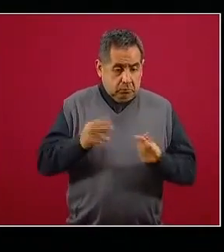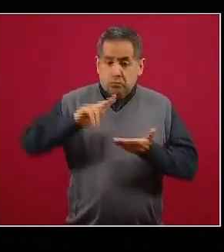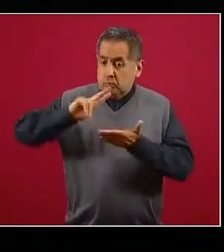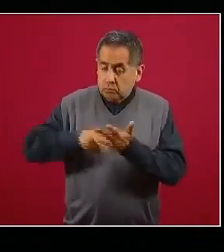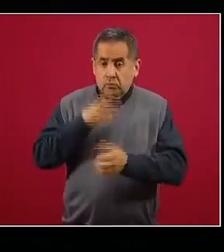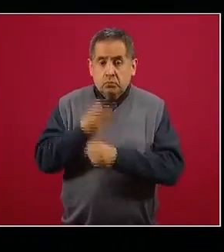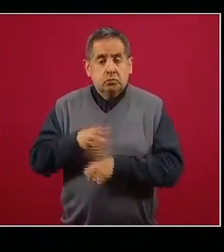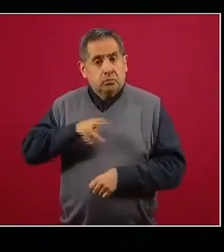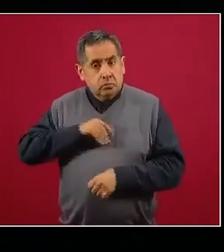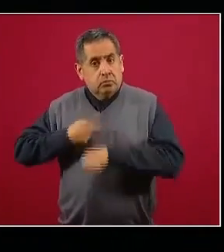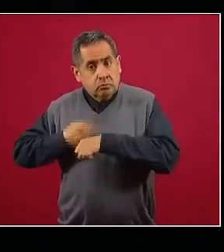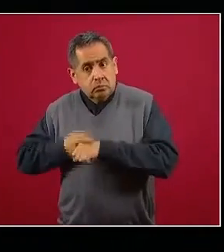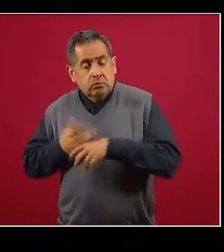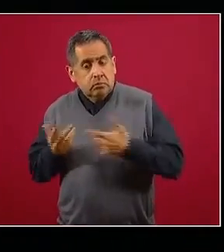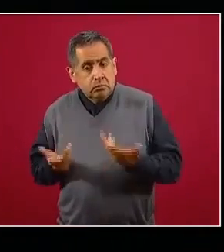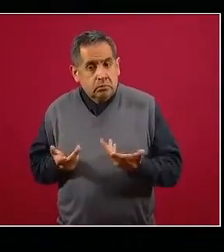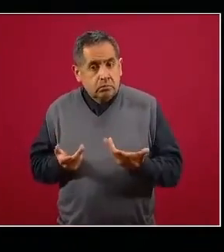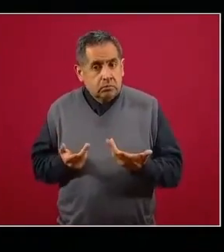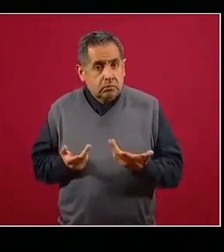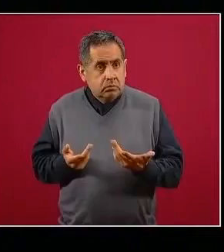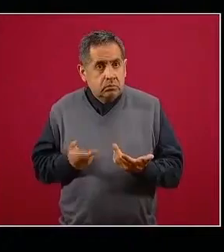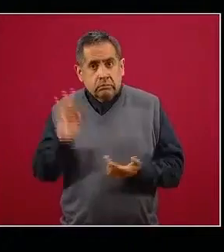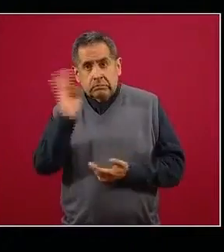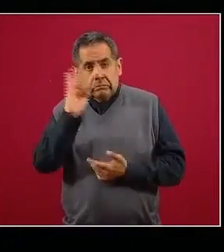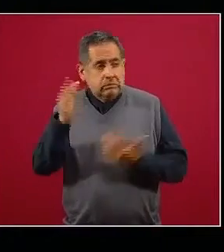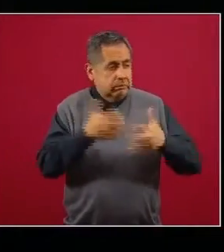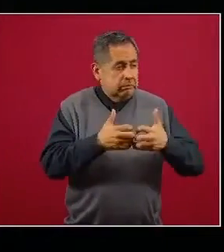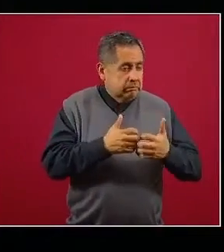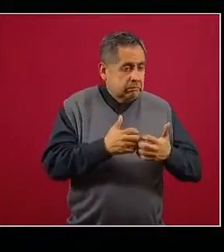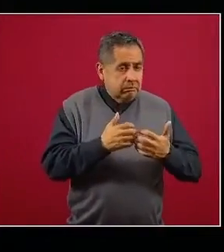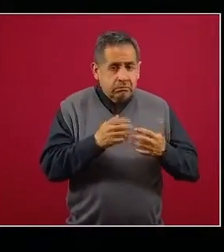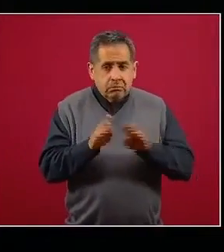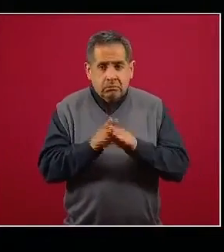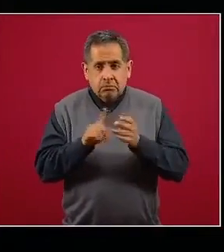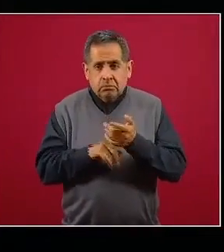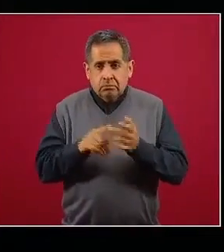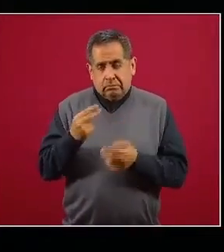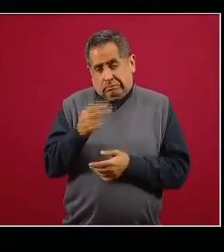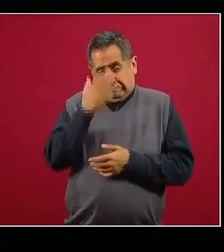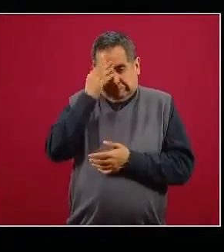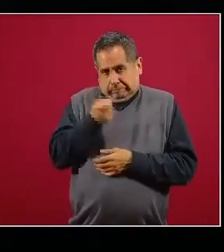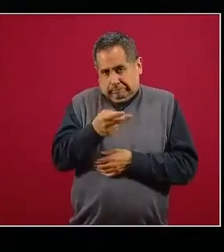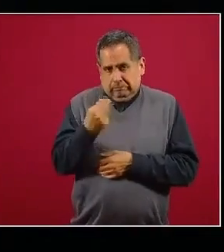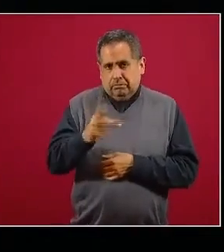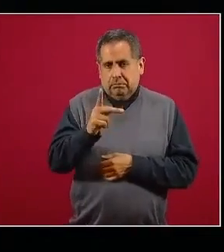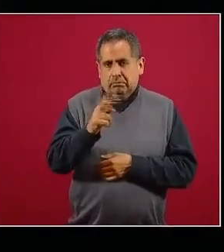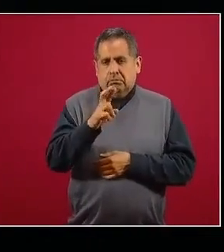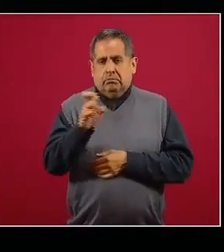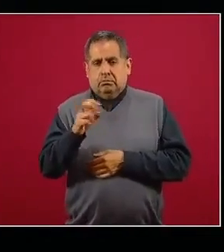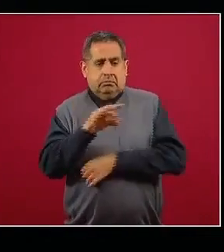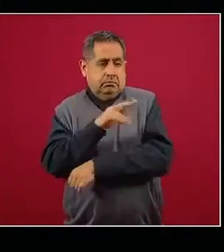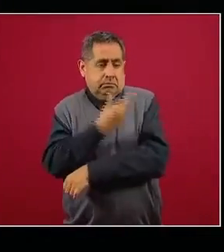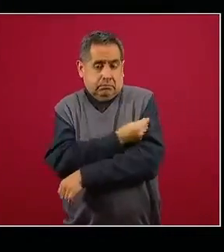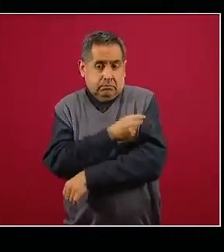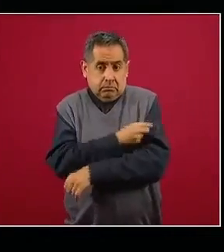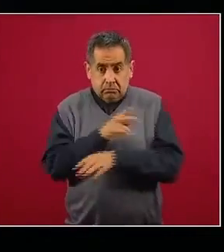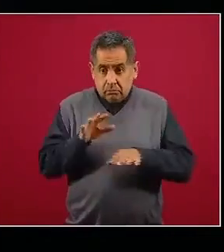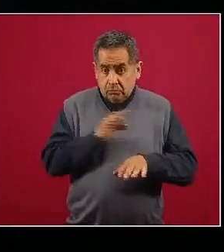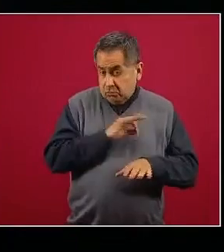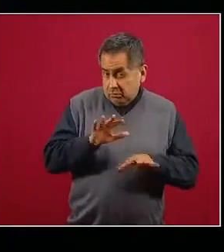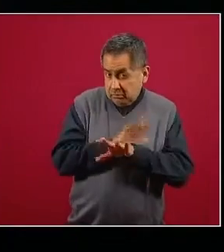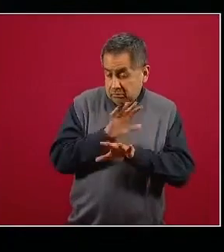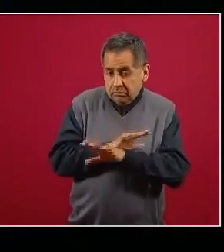estas factibles producciones de vacuna que todavía no está, son prevacunas, no sé si se le pueda decir así, o sea, esto lo puede modificar.